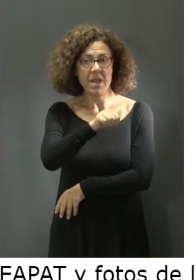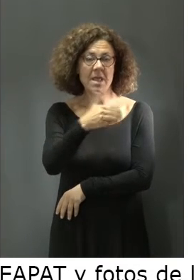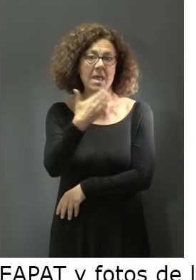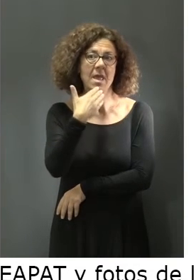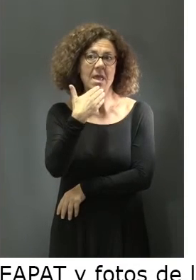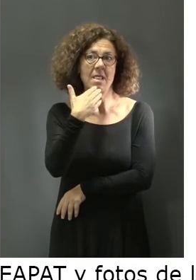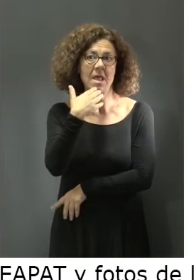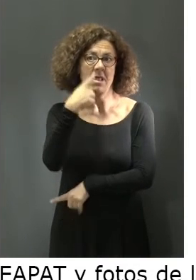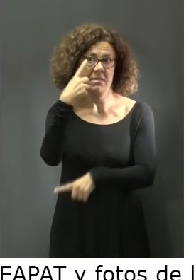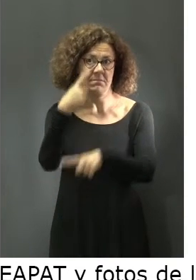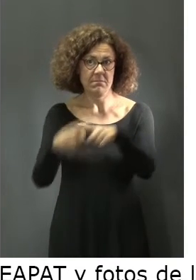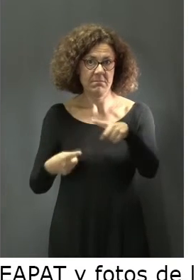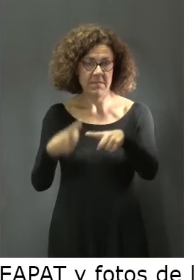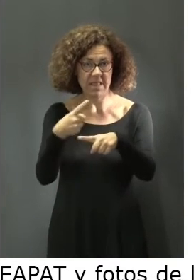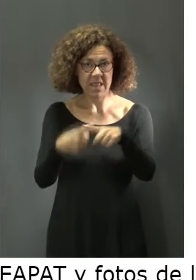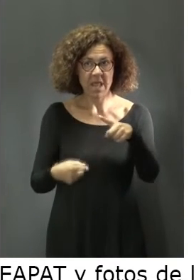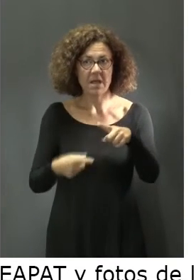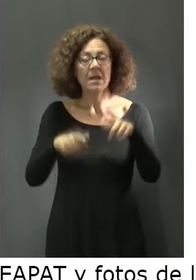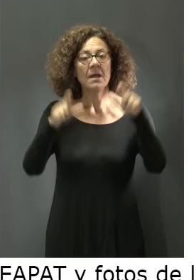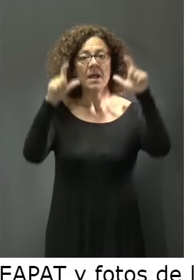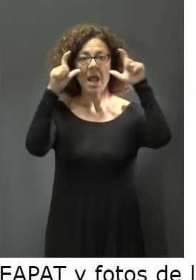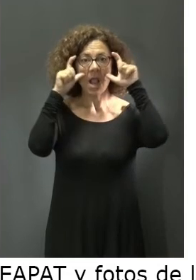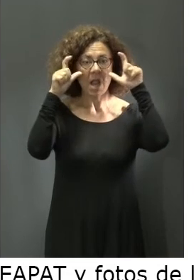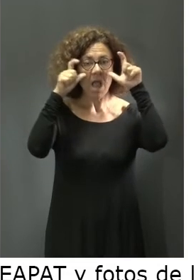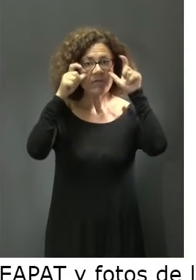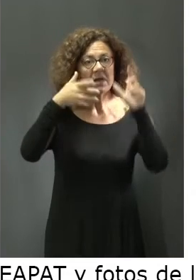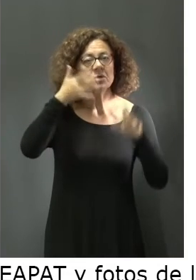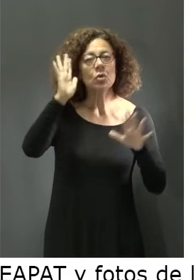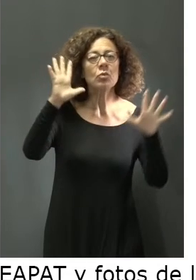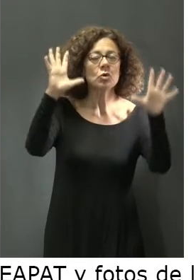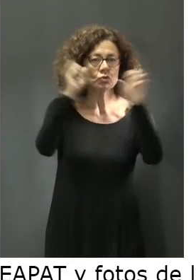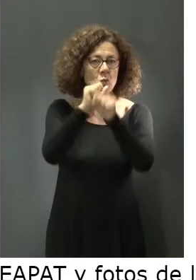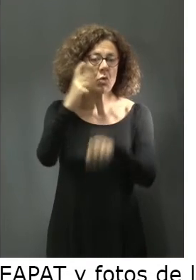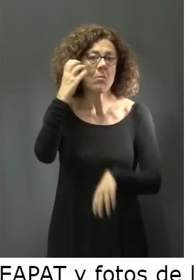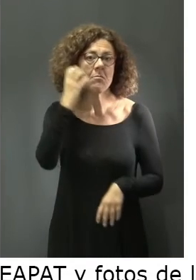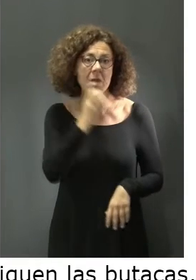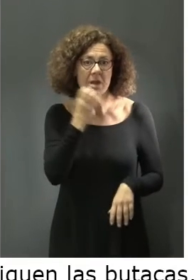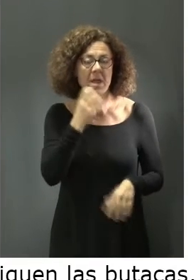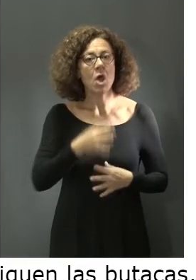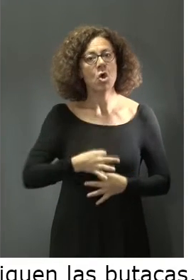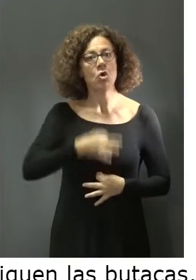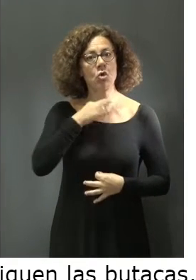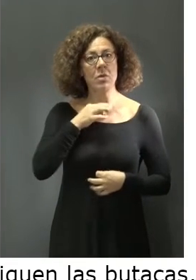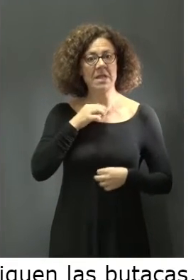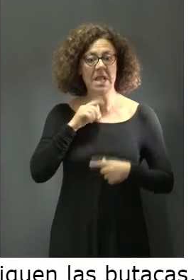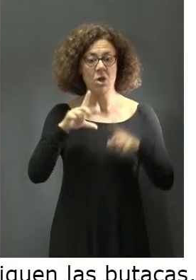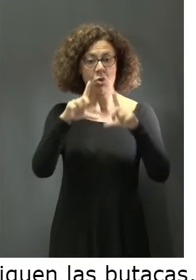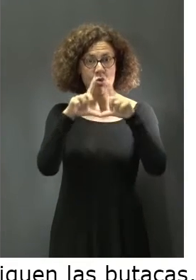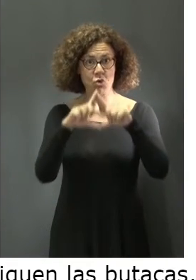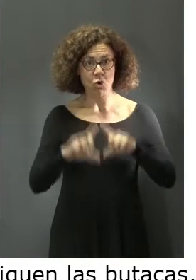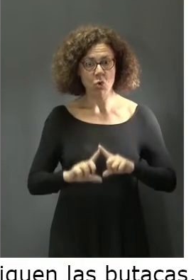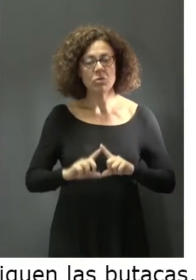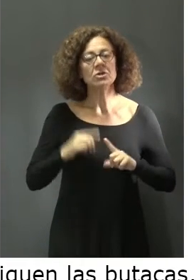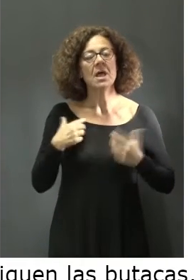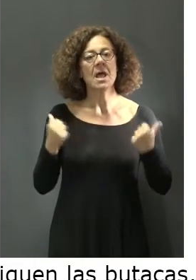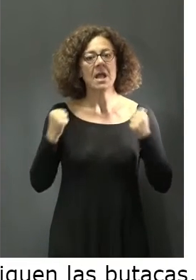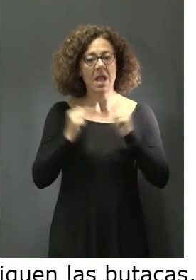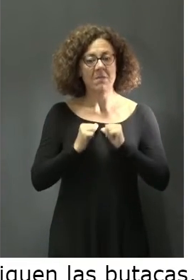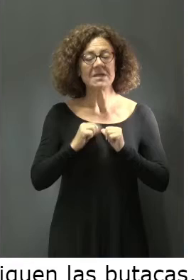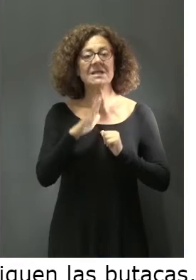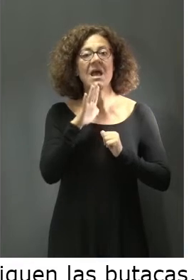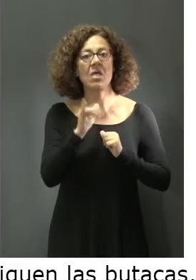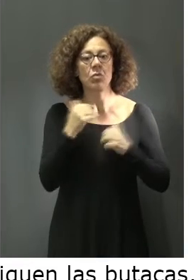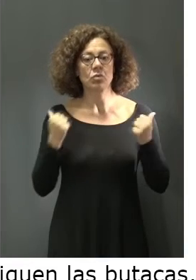edad mediana, gafas, rubio oscuro con barba, corbata con rombos, camisa azul y chaqueta